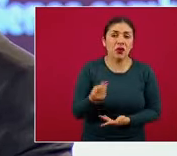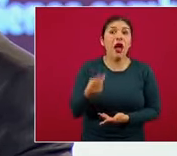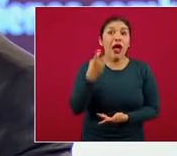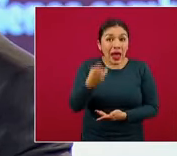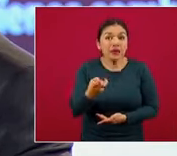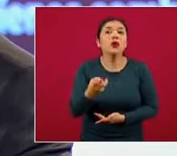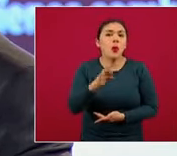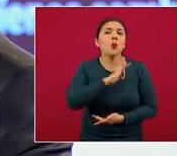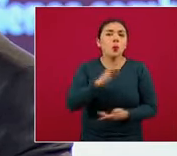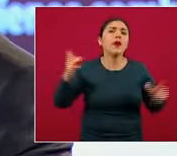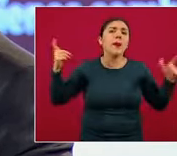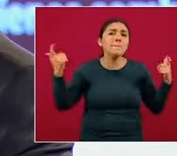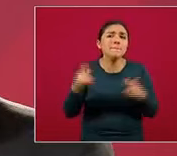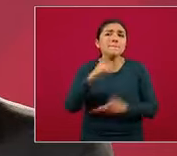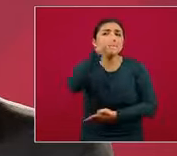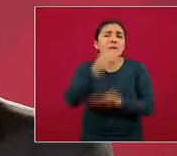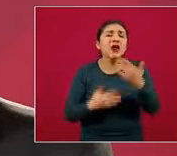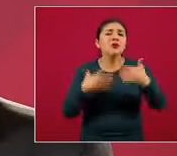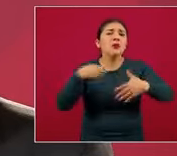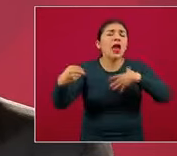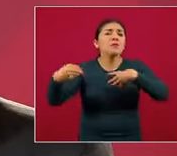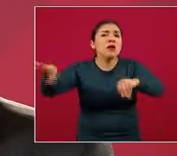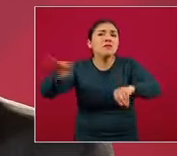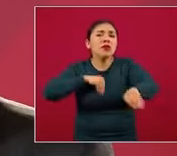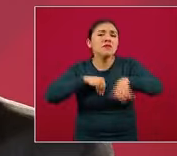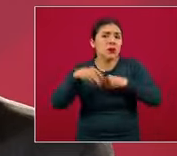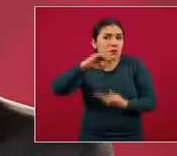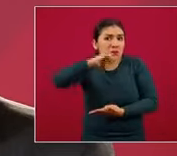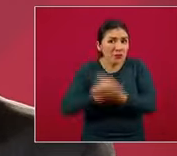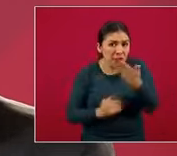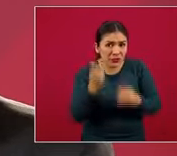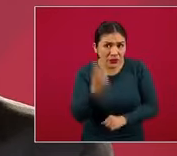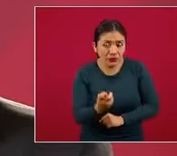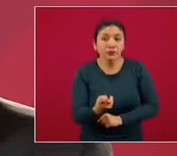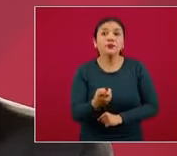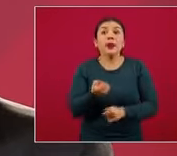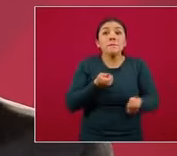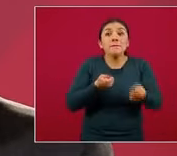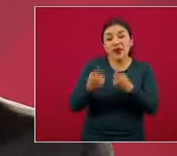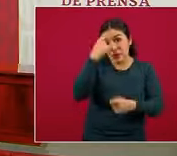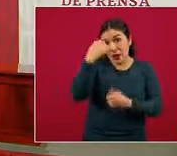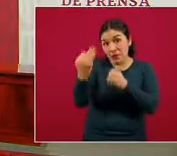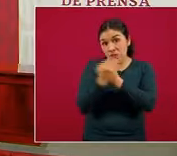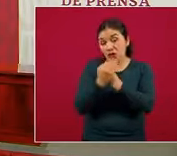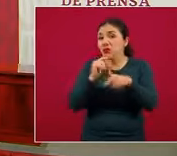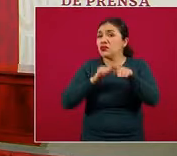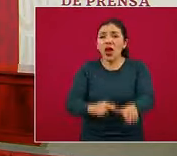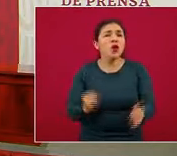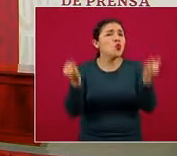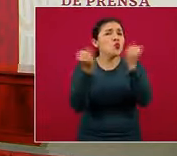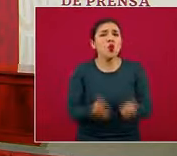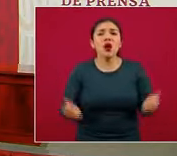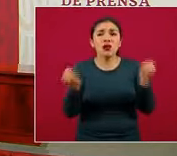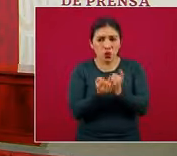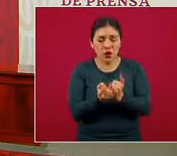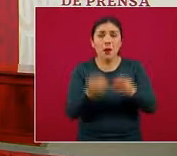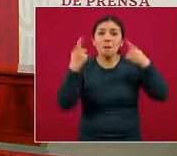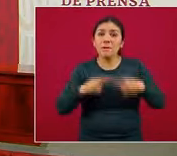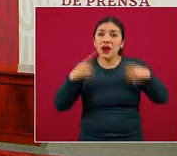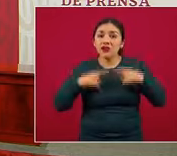a disminuir la posibilidad de contagiar o ser contagiados. Las medidas de protección siguen siendo las mismas: la